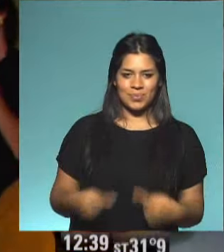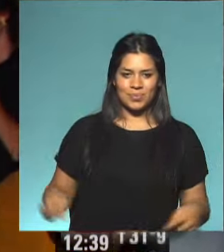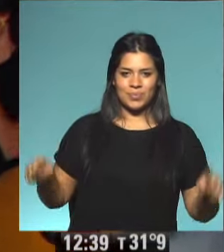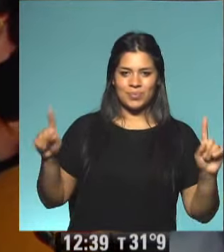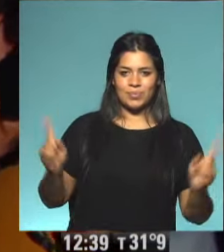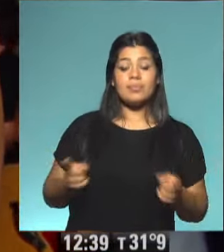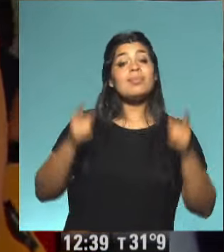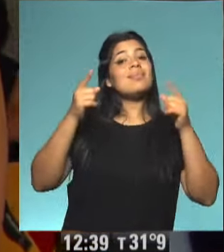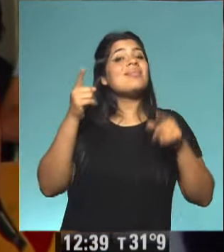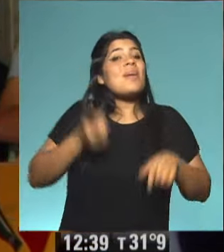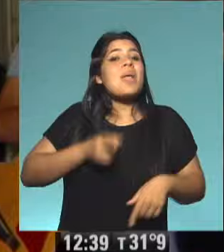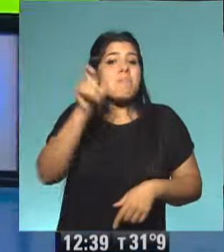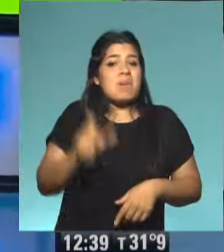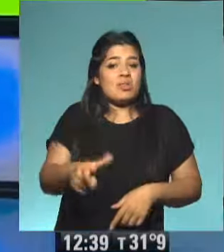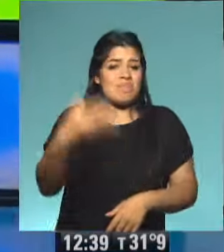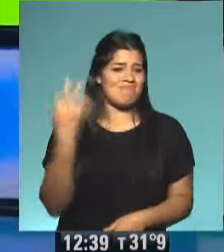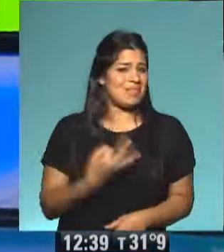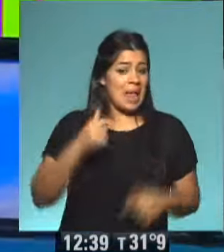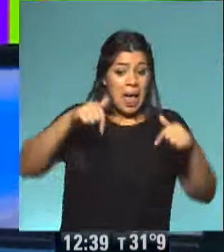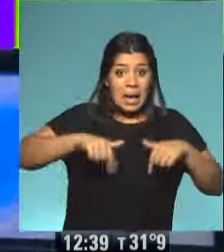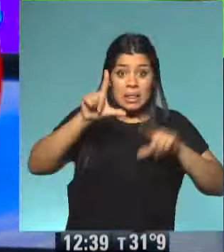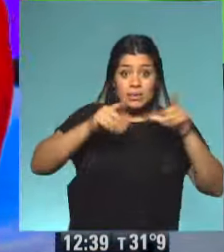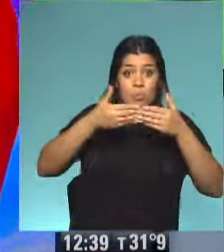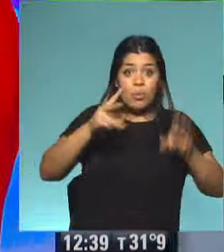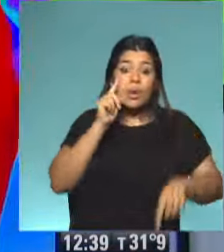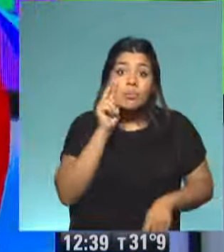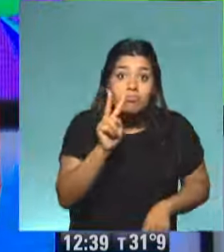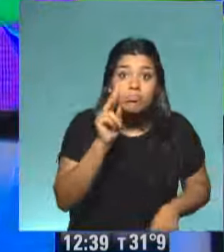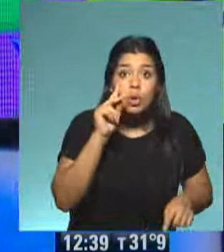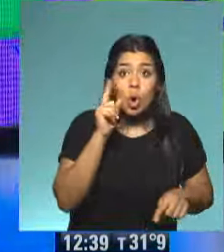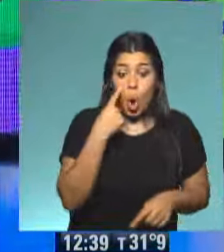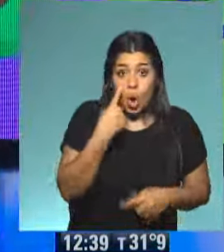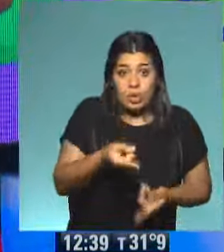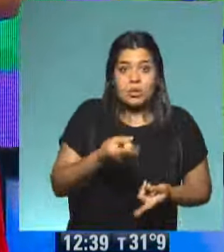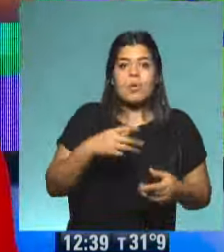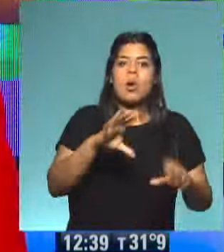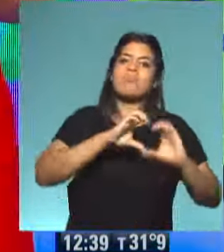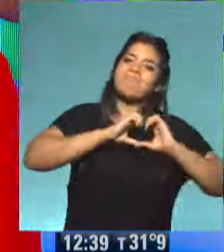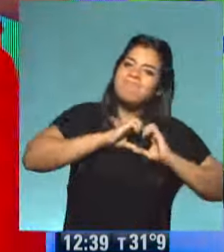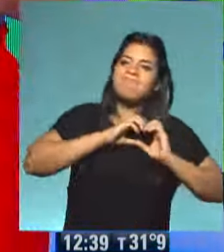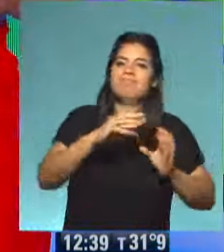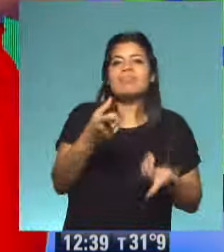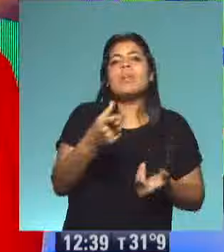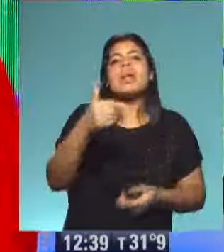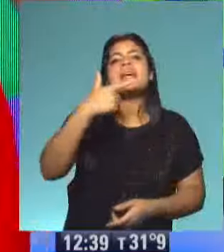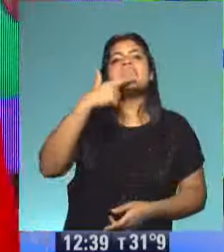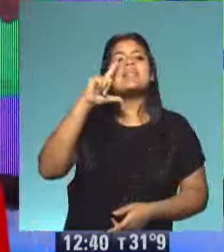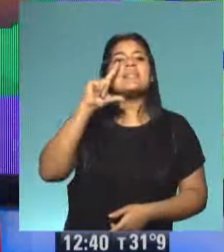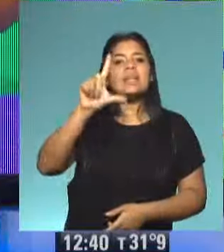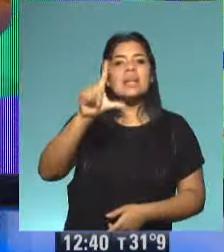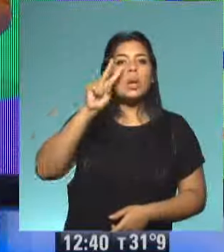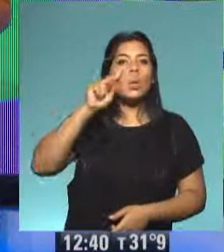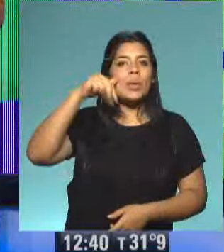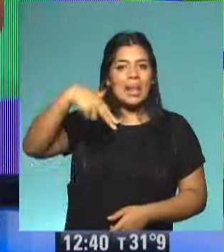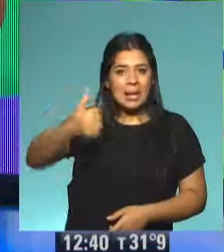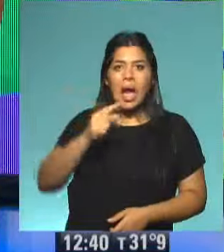Y también para alguien muy especial, sí, que conocimos acá en Televisión Pública, que nos abrió su corazón, que aprendimos a querer, sí, a Silvina Müller. Muchas, pero muchas